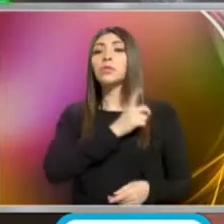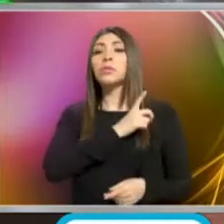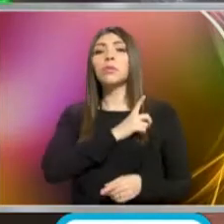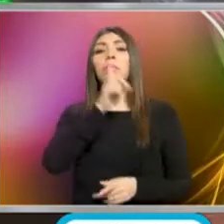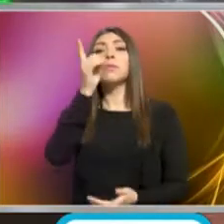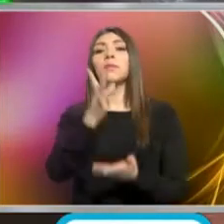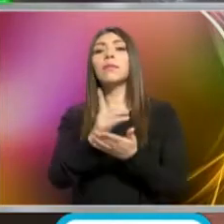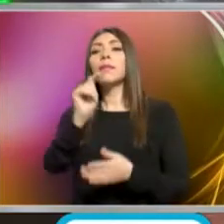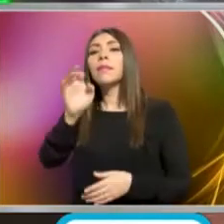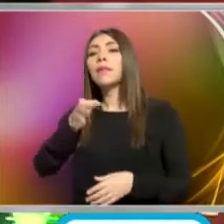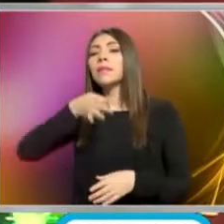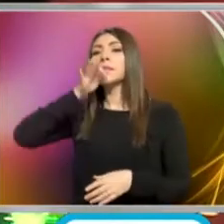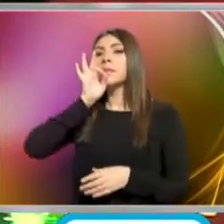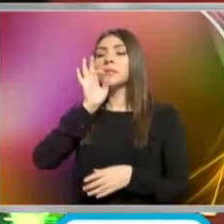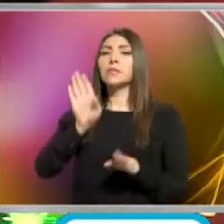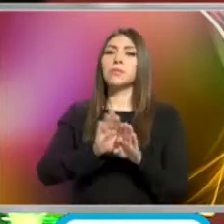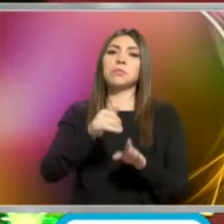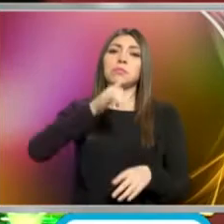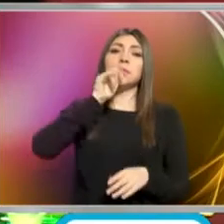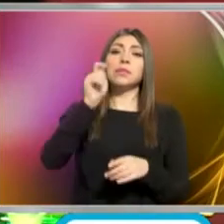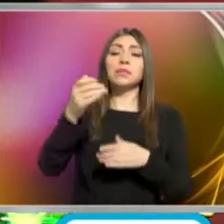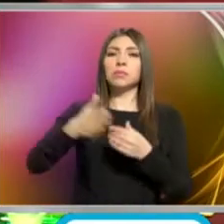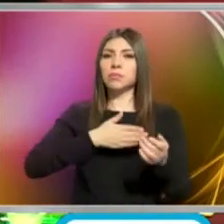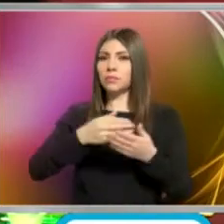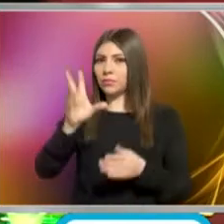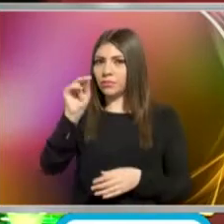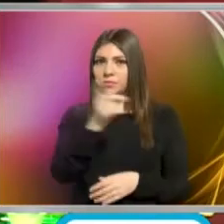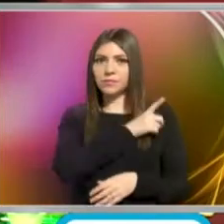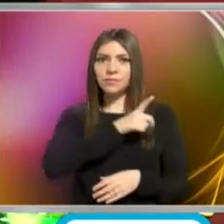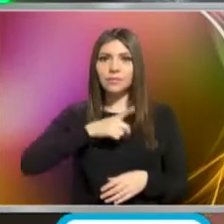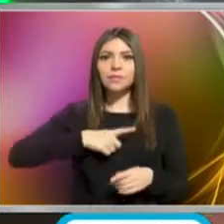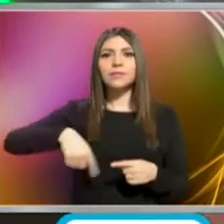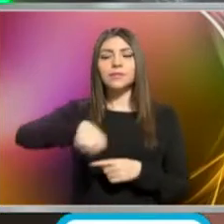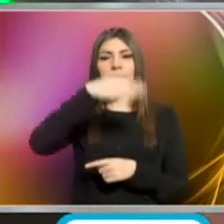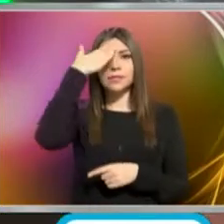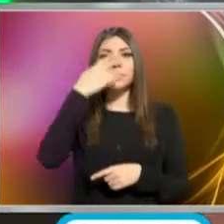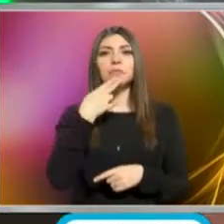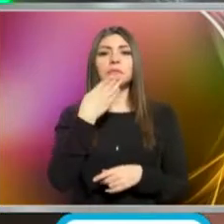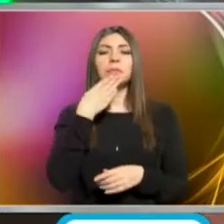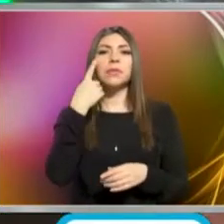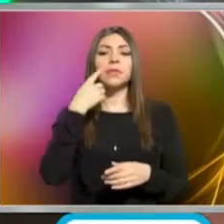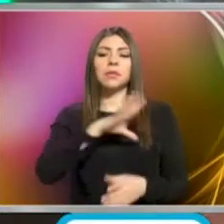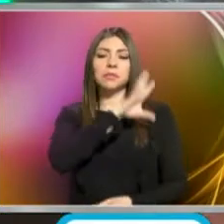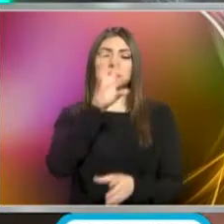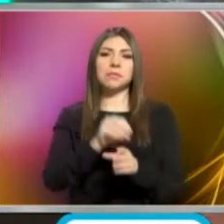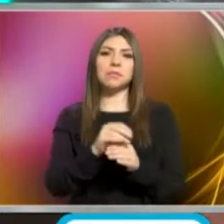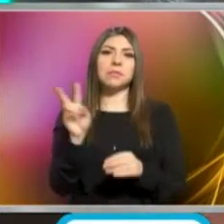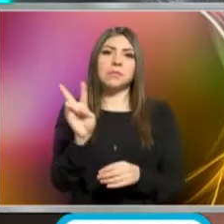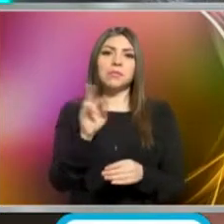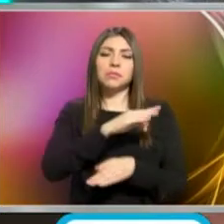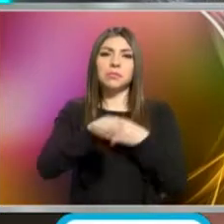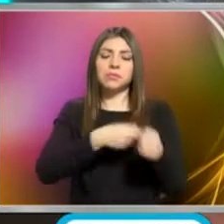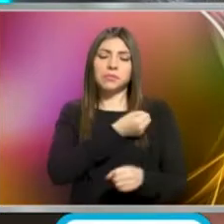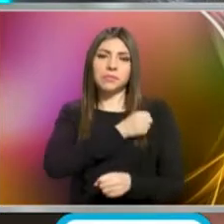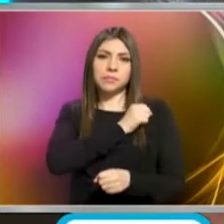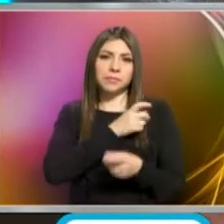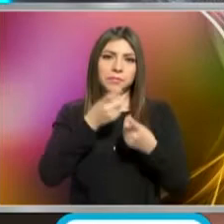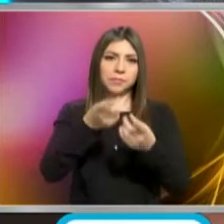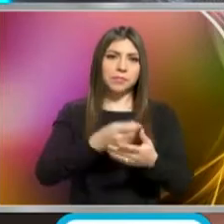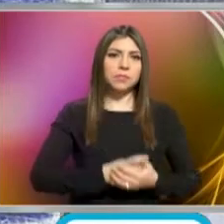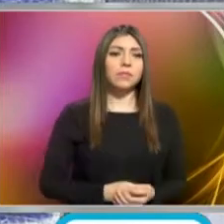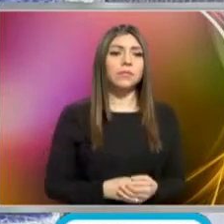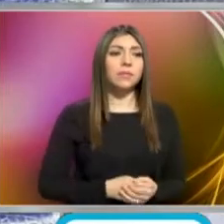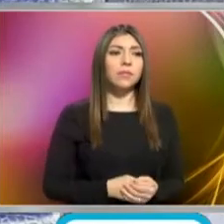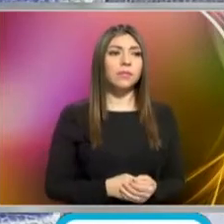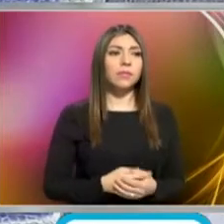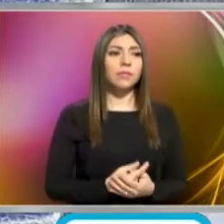es solo una bebida, no es solo algo que está de moda, sino Sí. que hay que saberlo utilizar para que nos aporte todos esos beneficios. Muy bien. Oye, Así ¿se le es. puede dar a